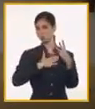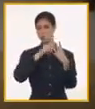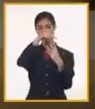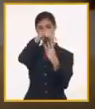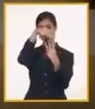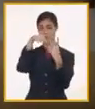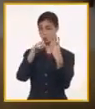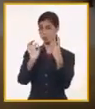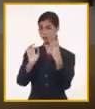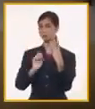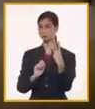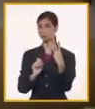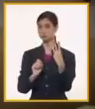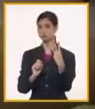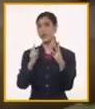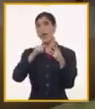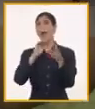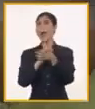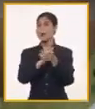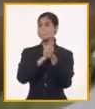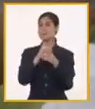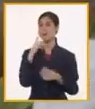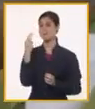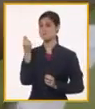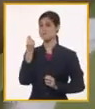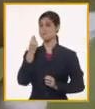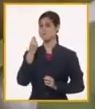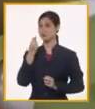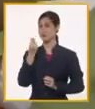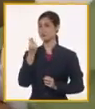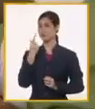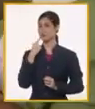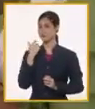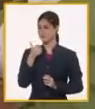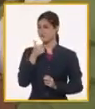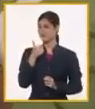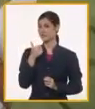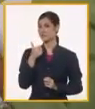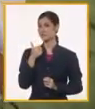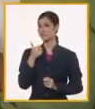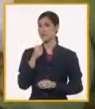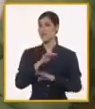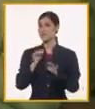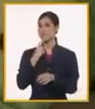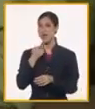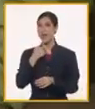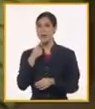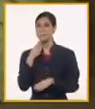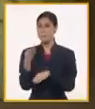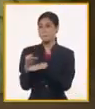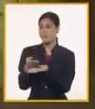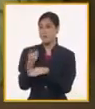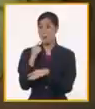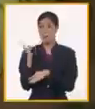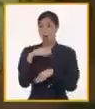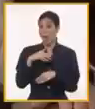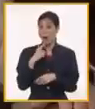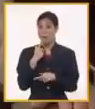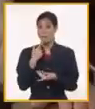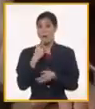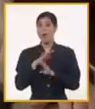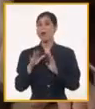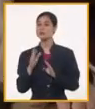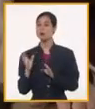camioneta. Lo conquistamos y fuimos para el teatro ese por la noche. Pero cuando subimos